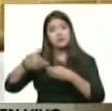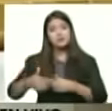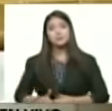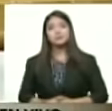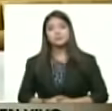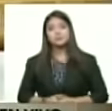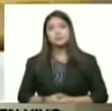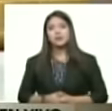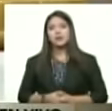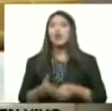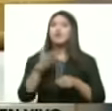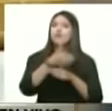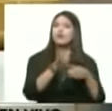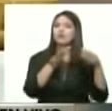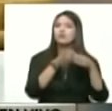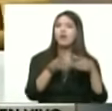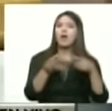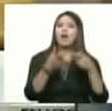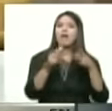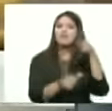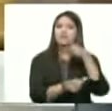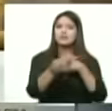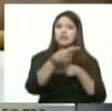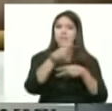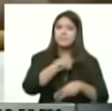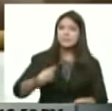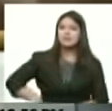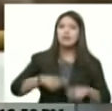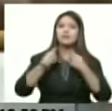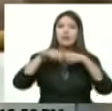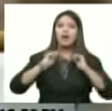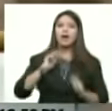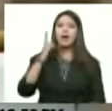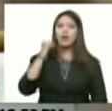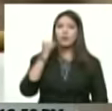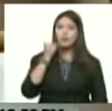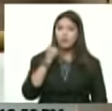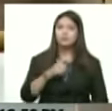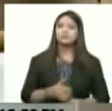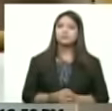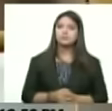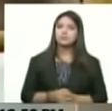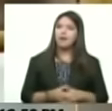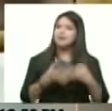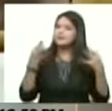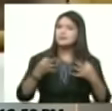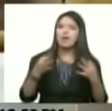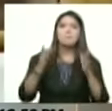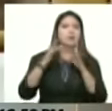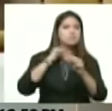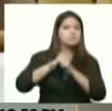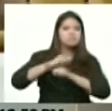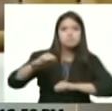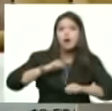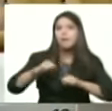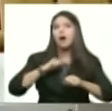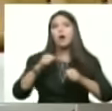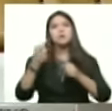estuve reunido con el vicepresidente ejecutivo, Aristóbulo Isturiz, que está siempre con su dinamismo,